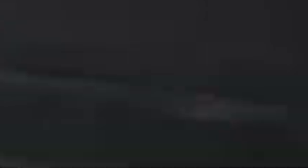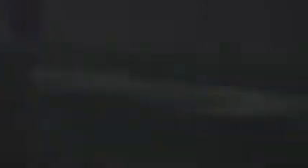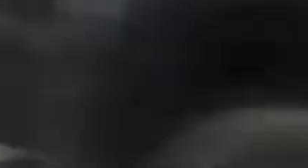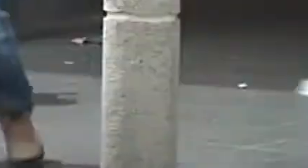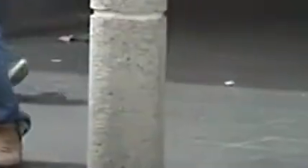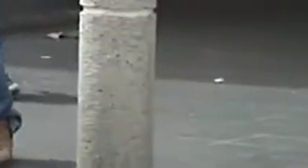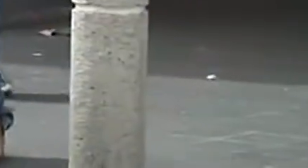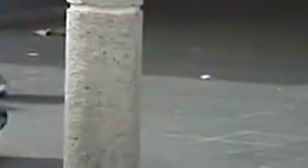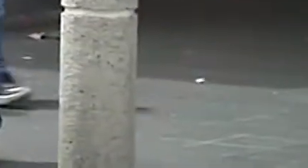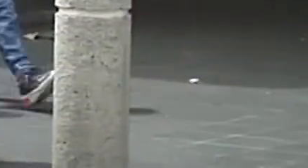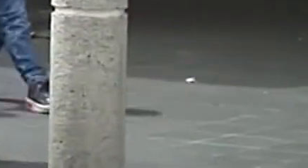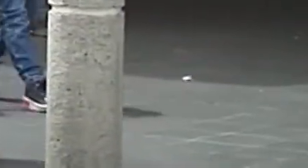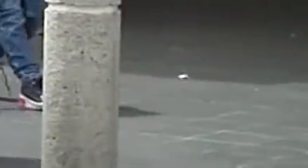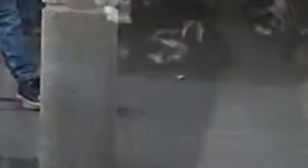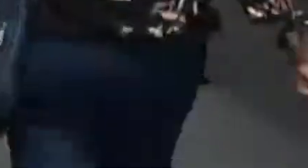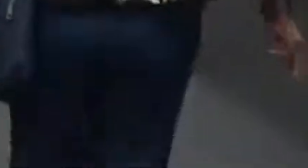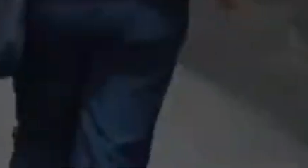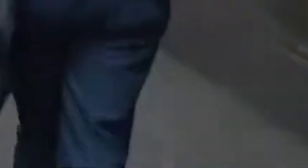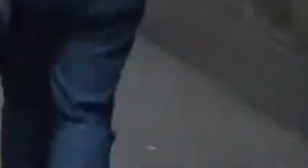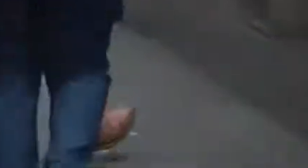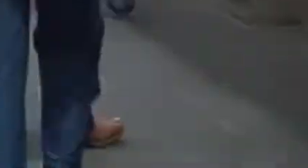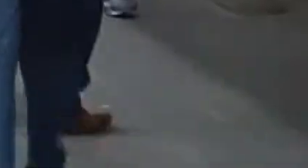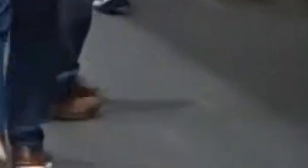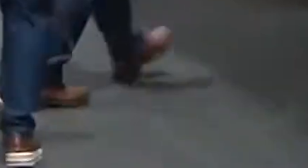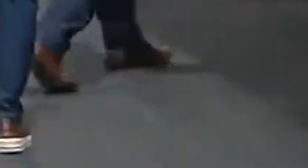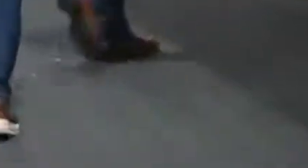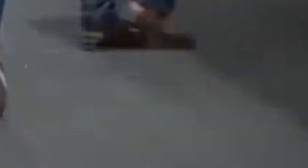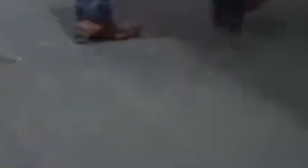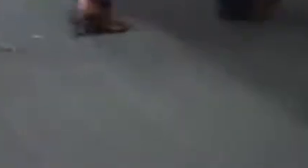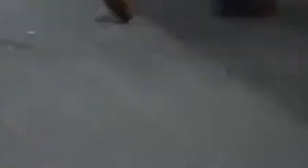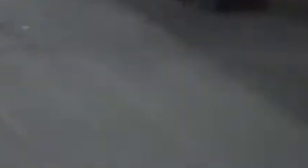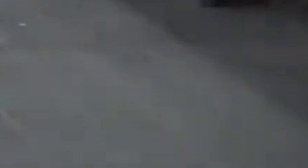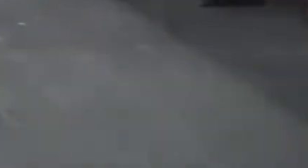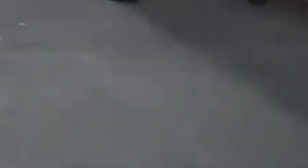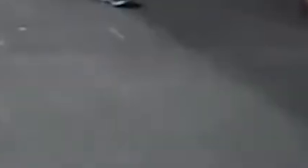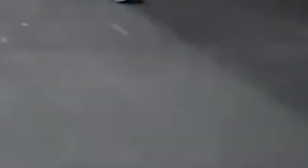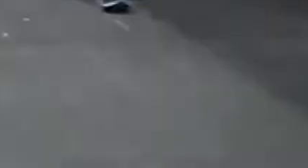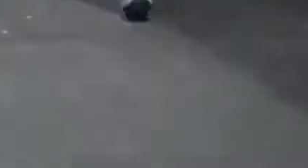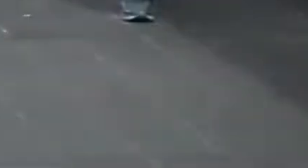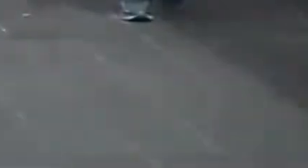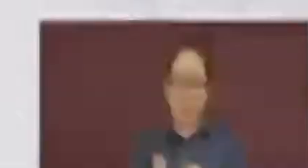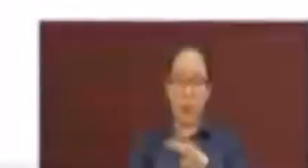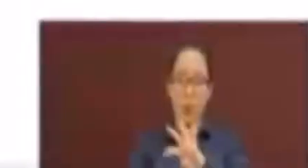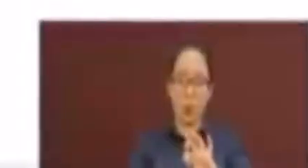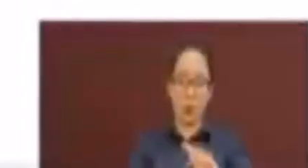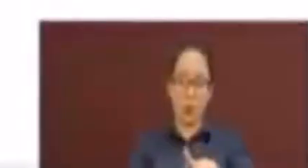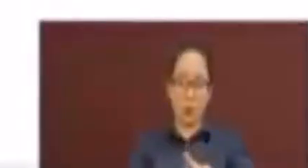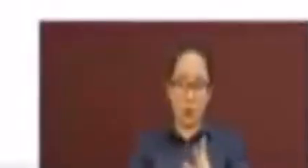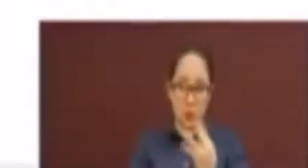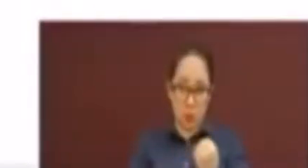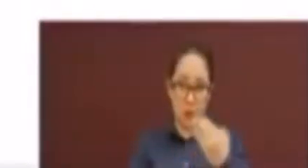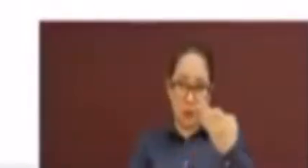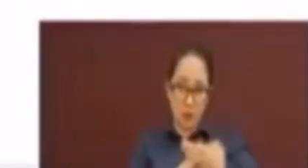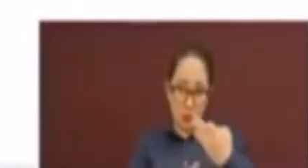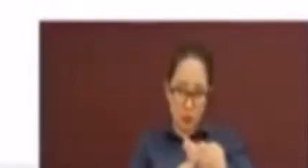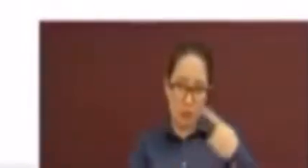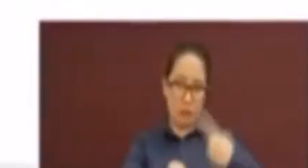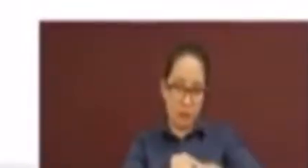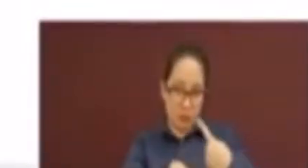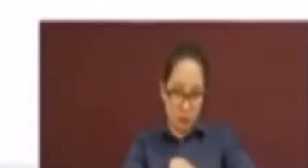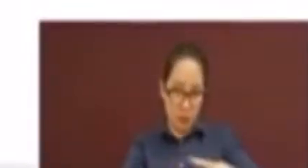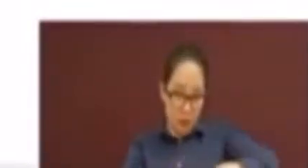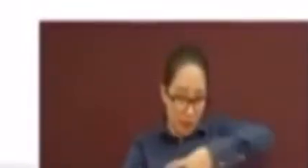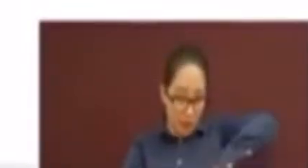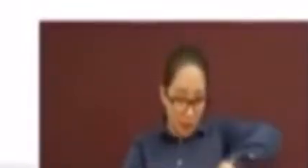virus al scott 2 de los cuales mil 479 son activos recuerden que estos son los casos que